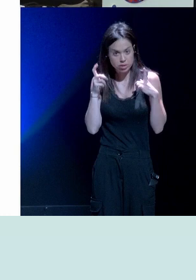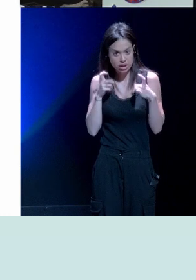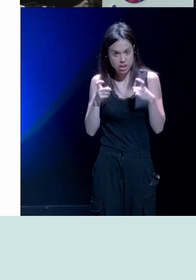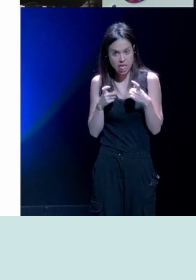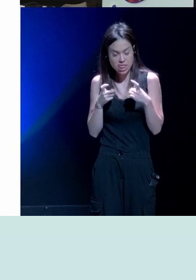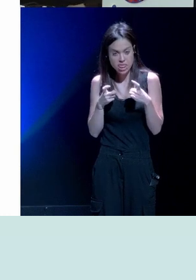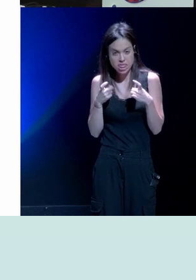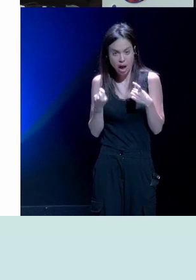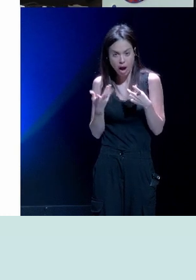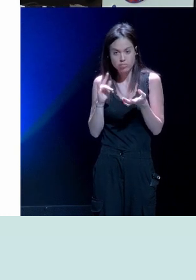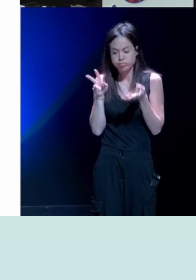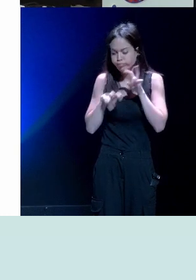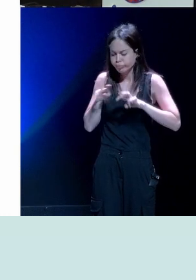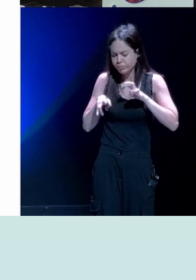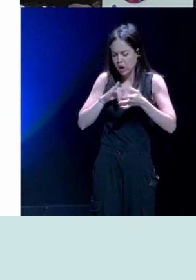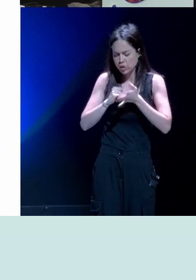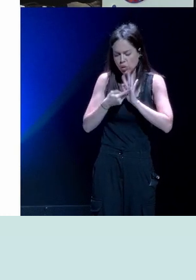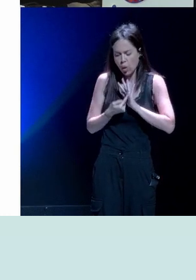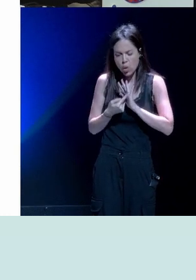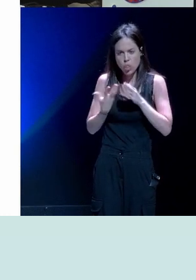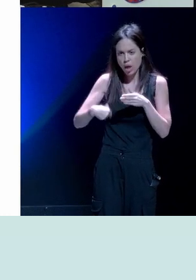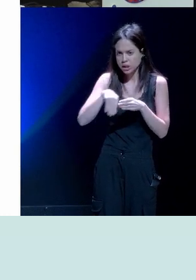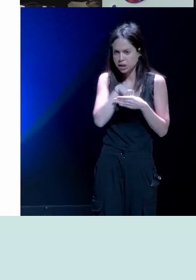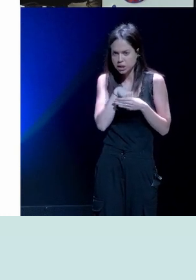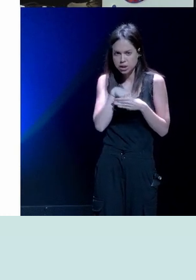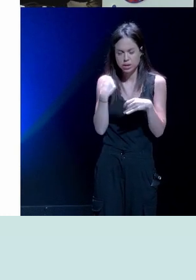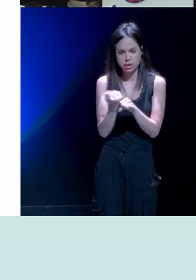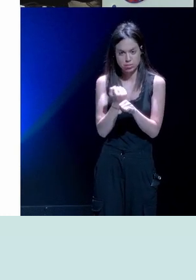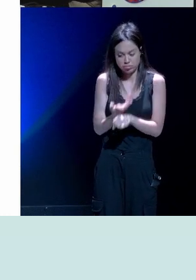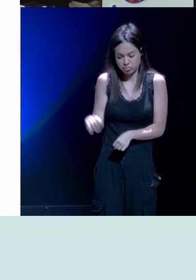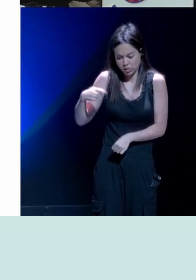solución de inserción profesional. Pero esta solución de inserción